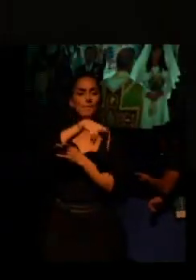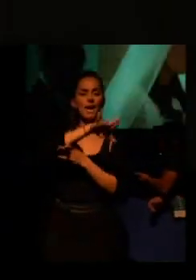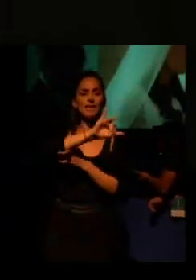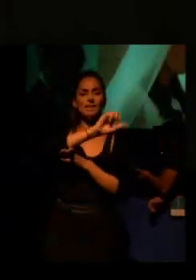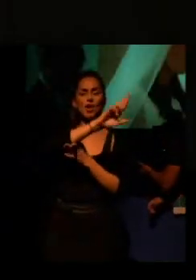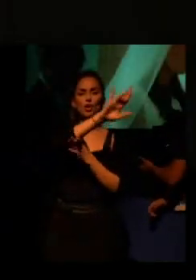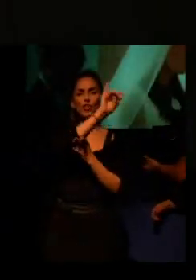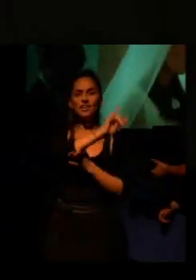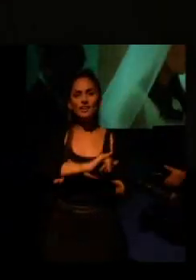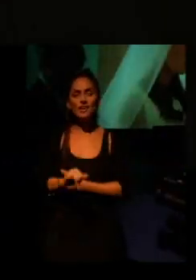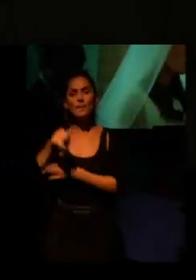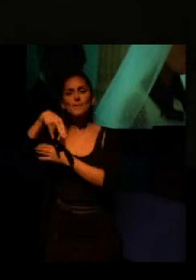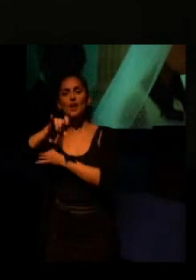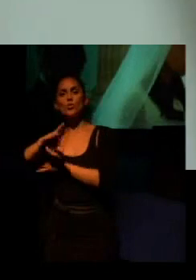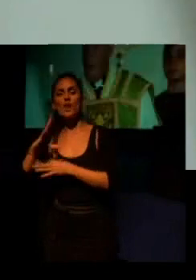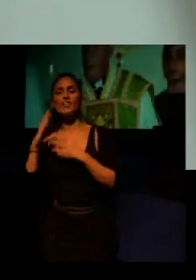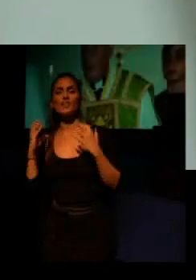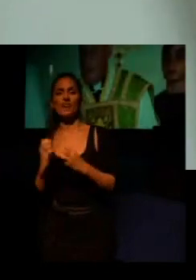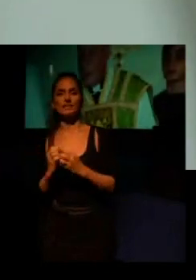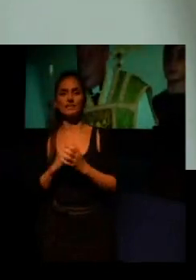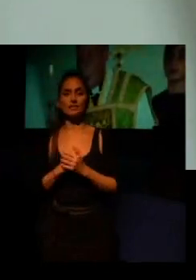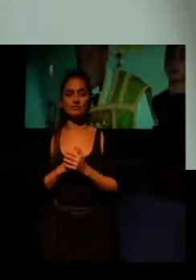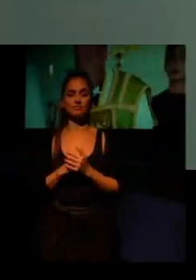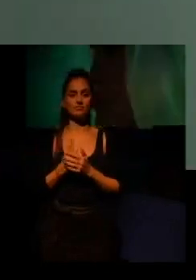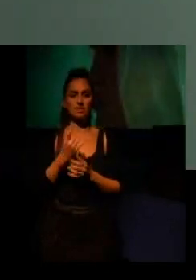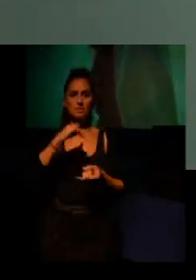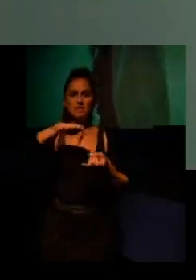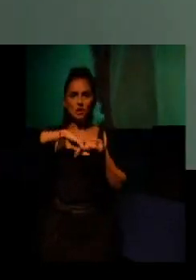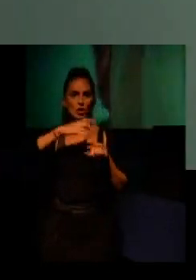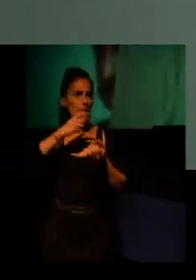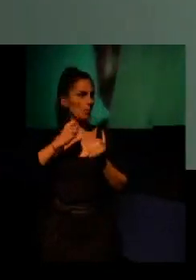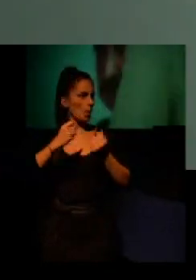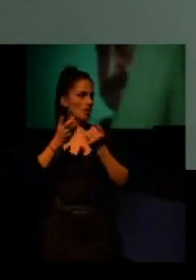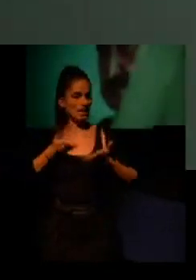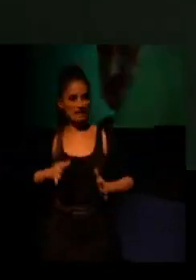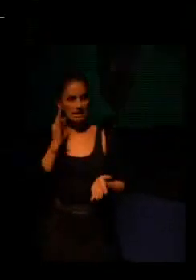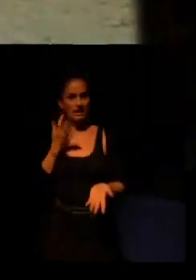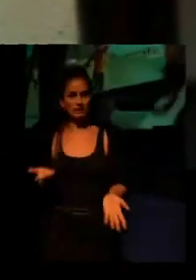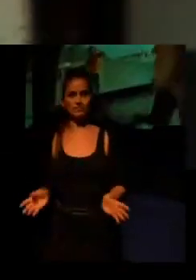y Manuel Cervantes. ¿Cómo? Un matrimonio por poderes, hija.